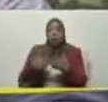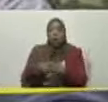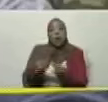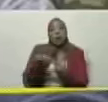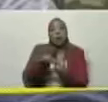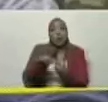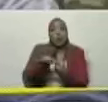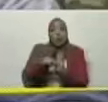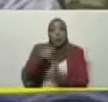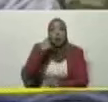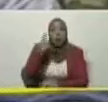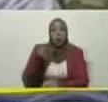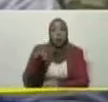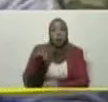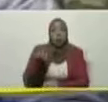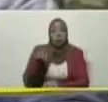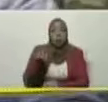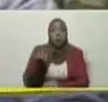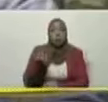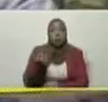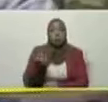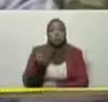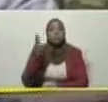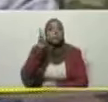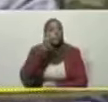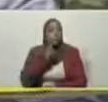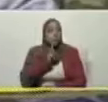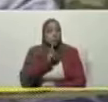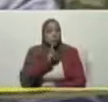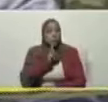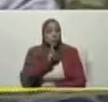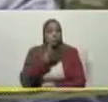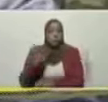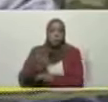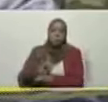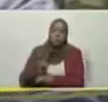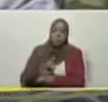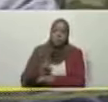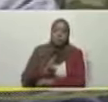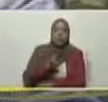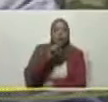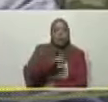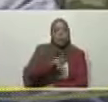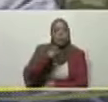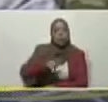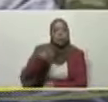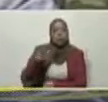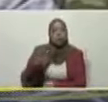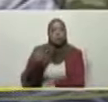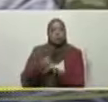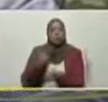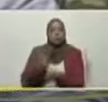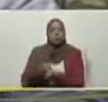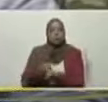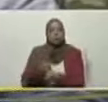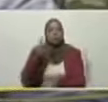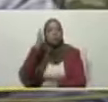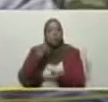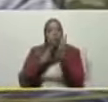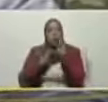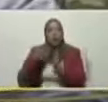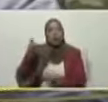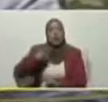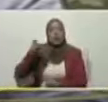aledañas, y se limpia e inmediatamente la gente en las labores de limpieza necesita